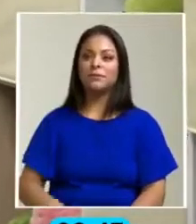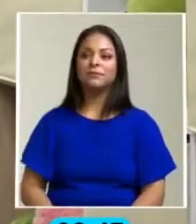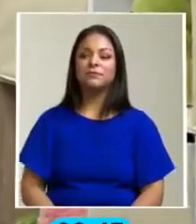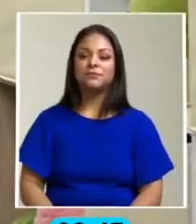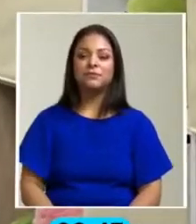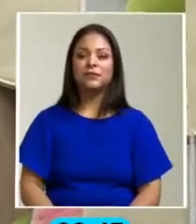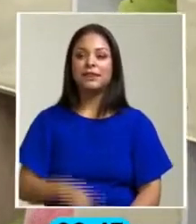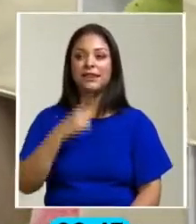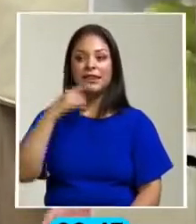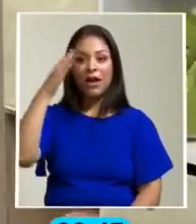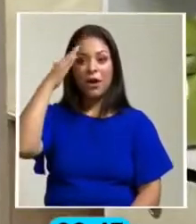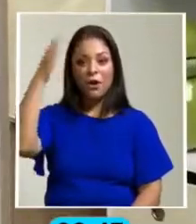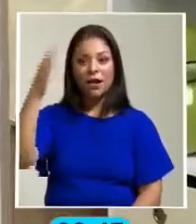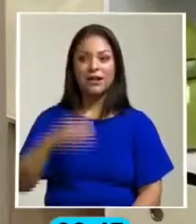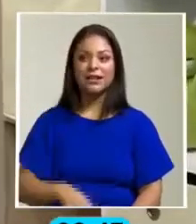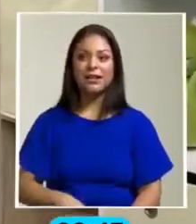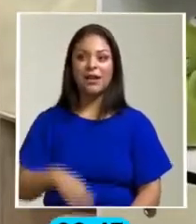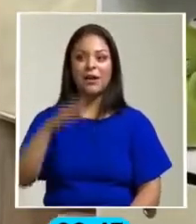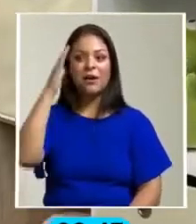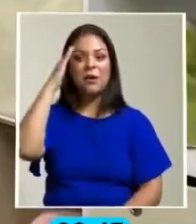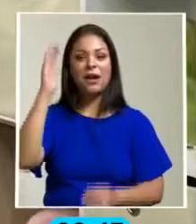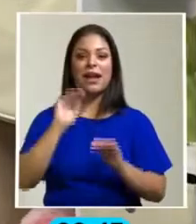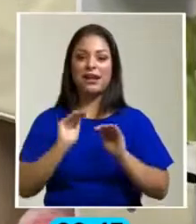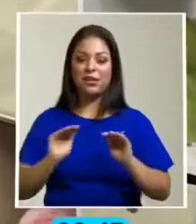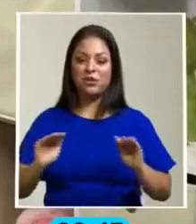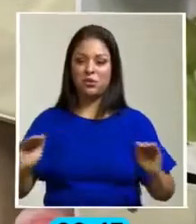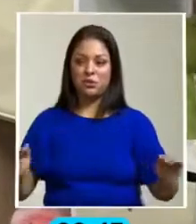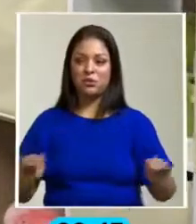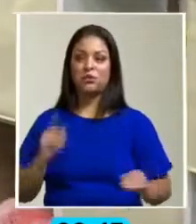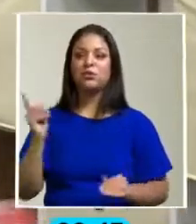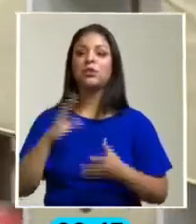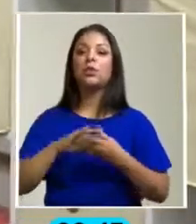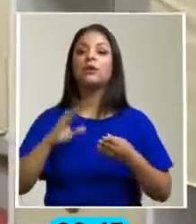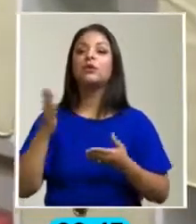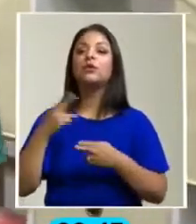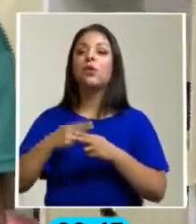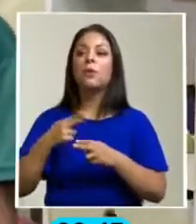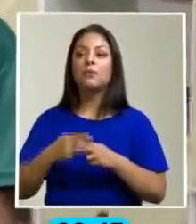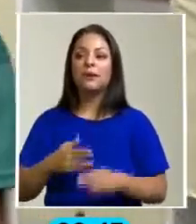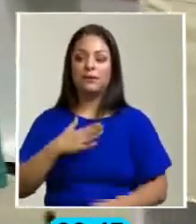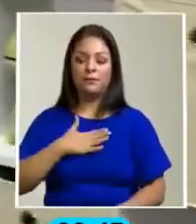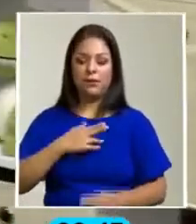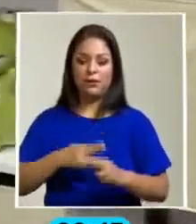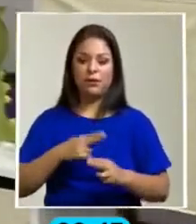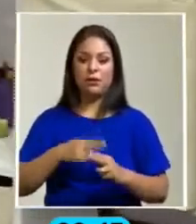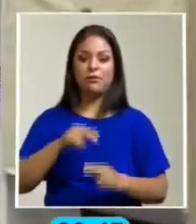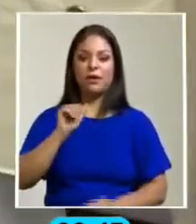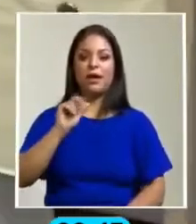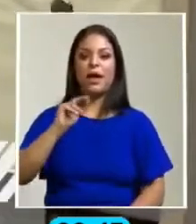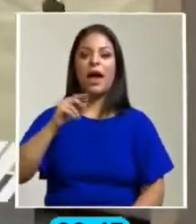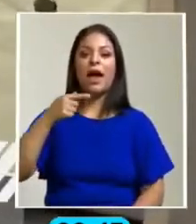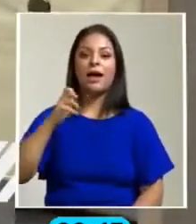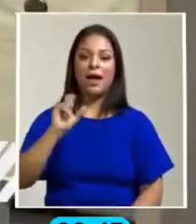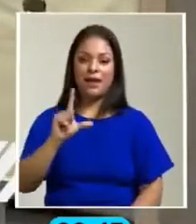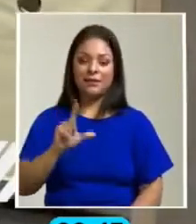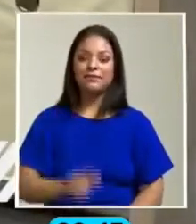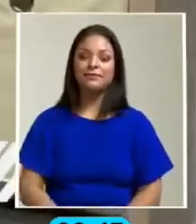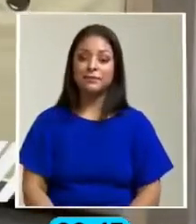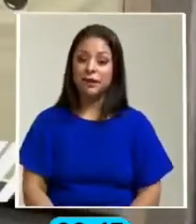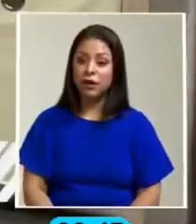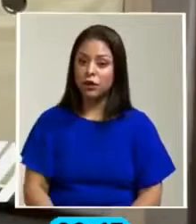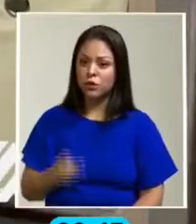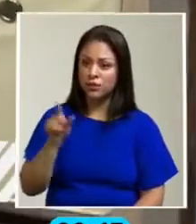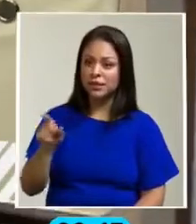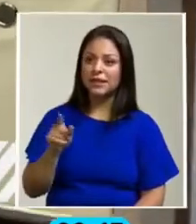hola. Hola niños y niñas. Cuénteles, ¿cómo se llama usted? Ángel. Ángel, Ángel, y vienes entonces también a,